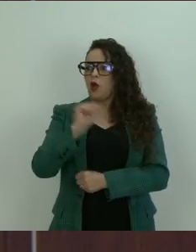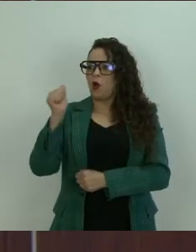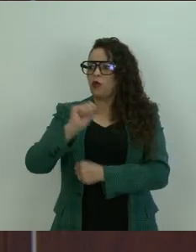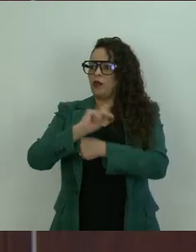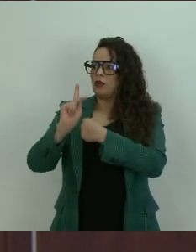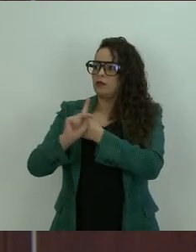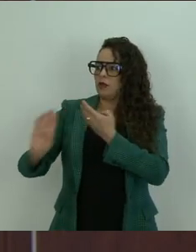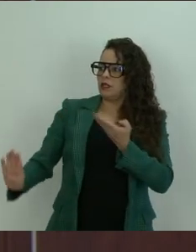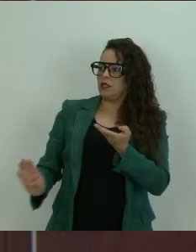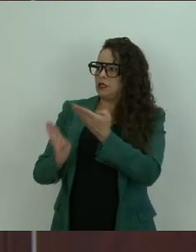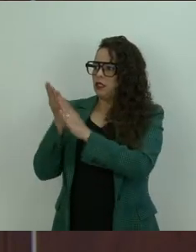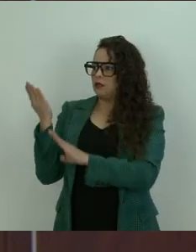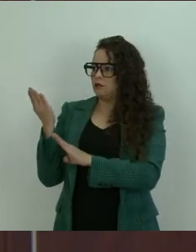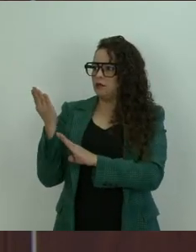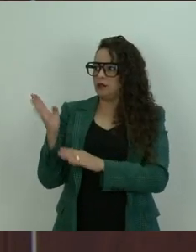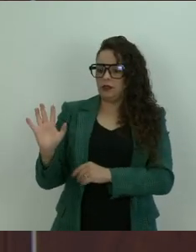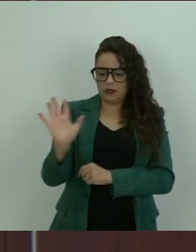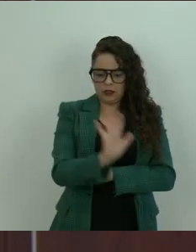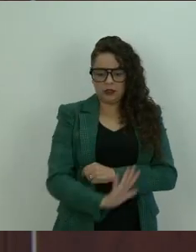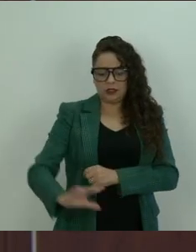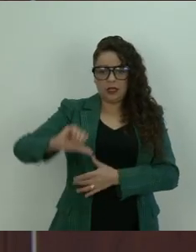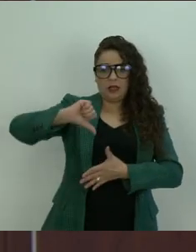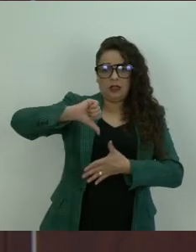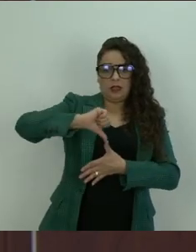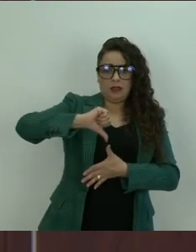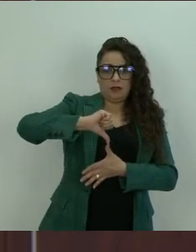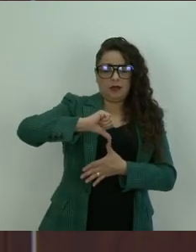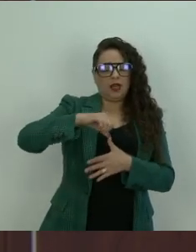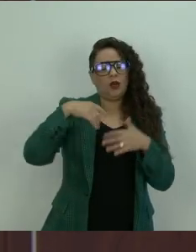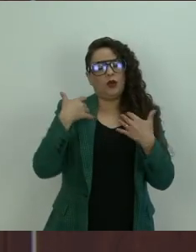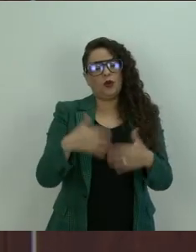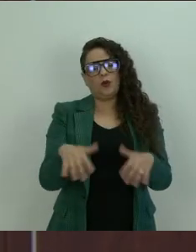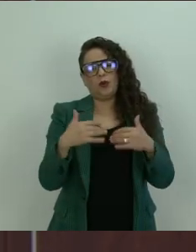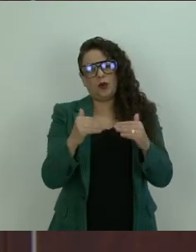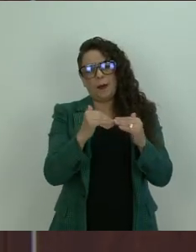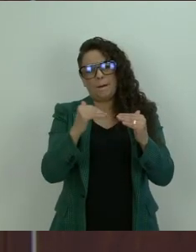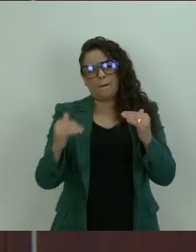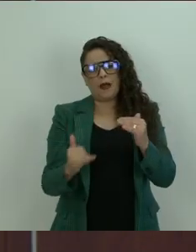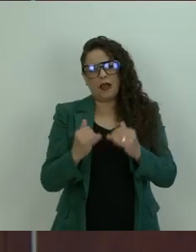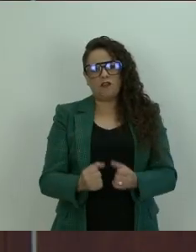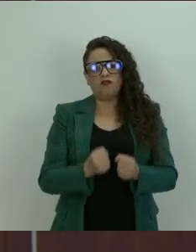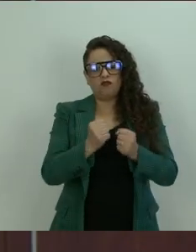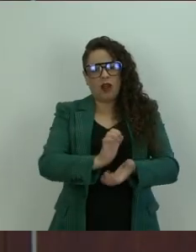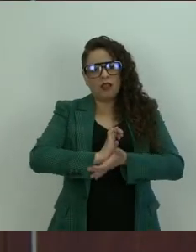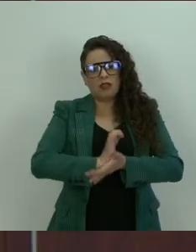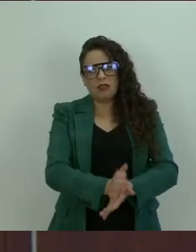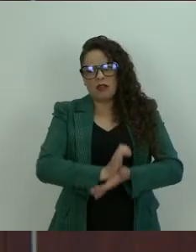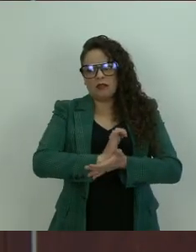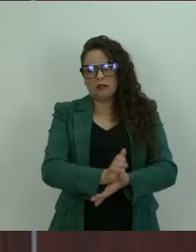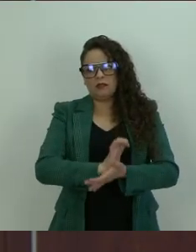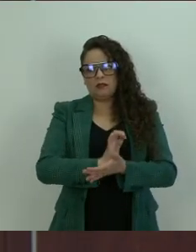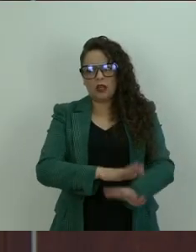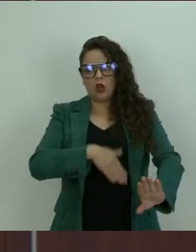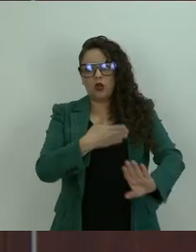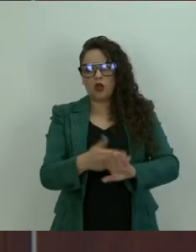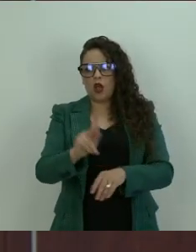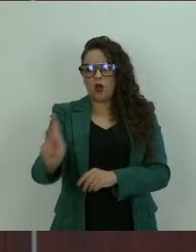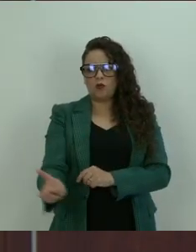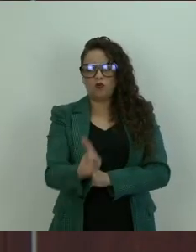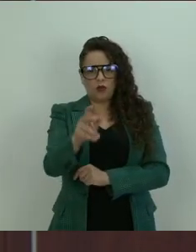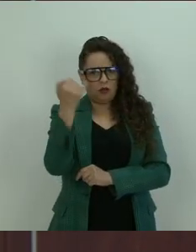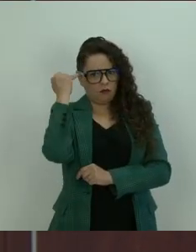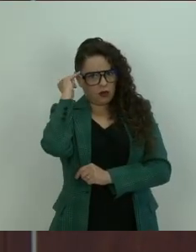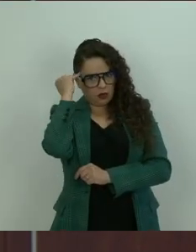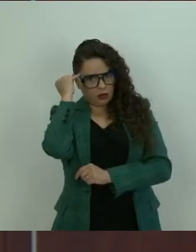mucha desigualdad y muchísima discriminación en relación a los pueblos originarios. Así